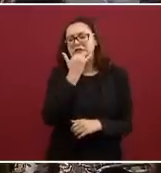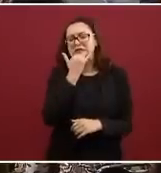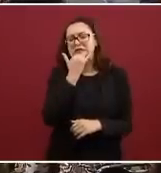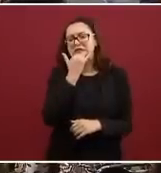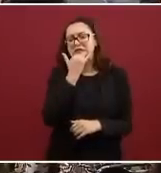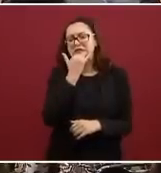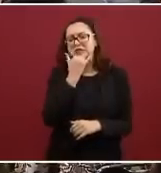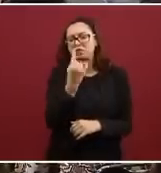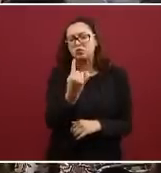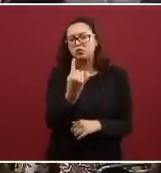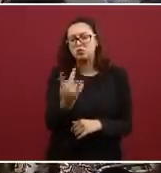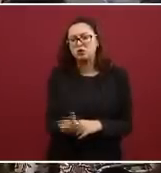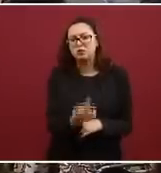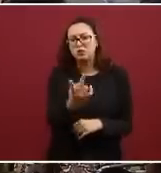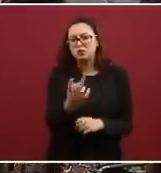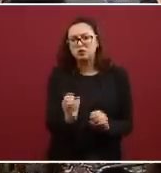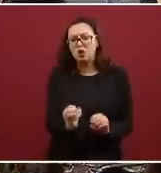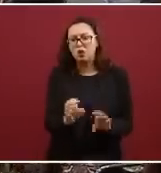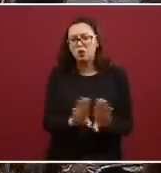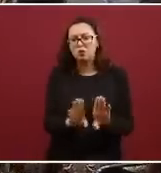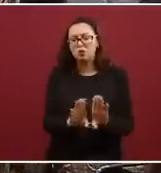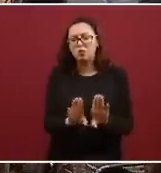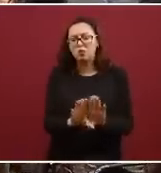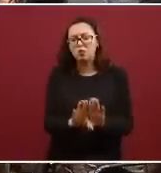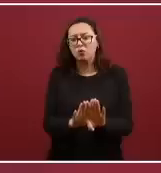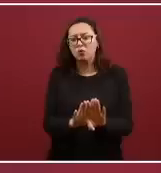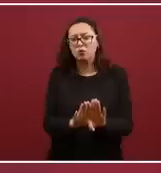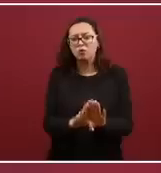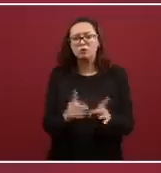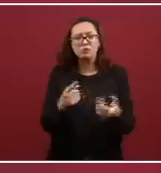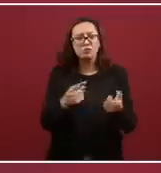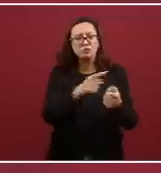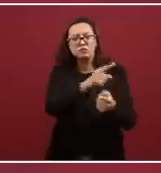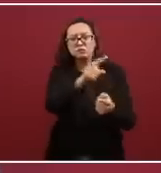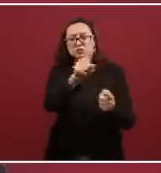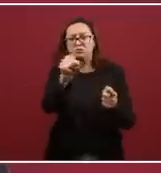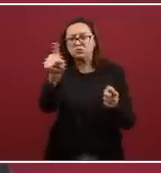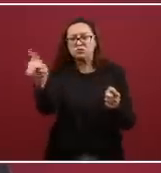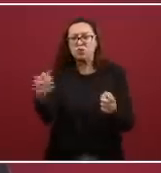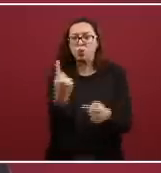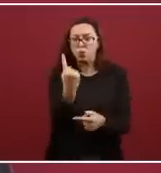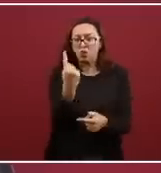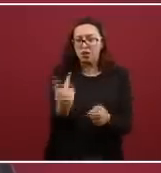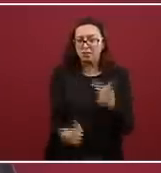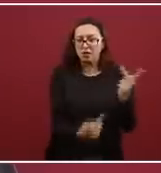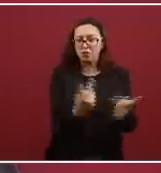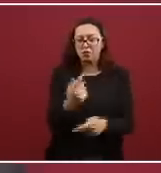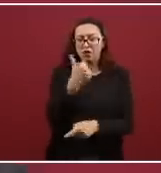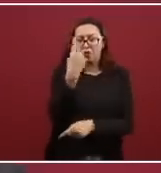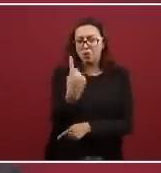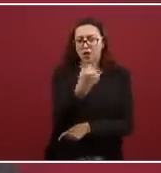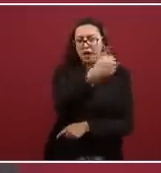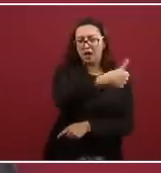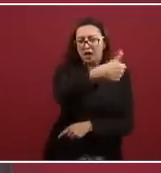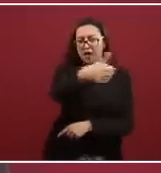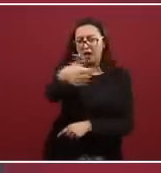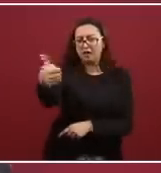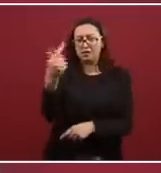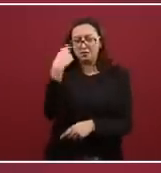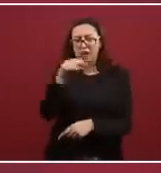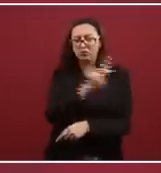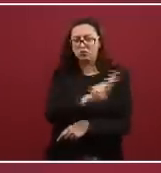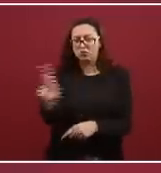es porque si no otros compañeros yo les pedía una sola cada quien para qué